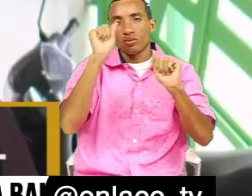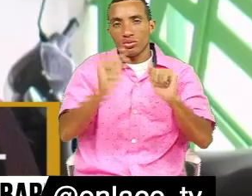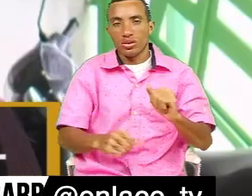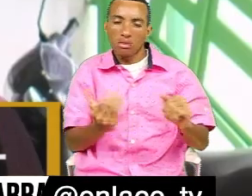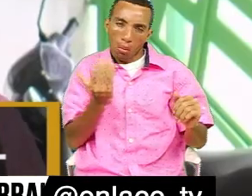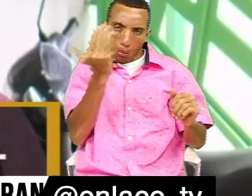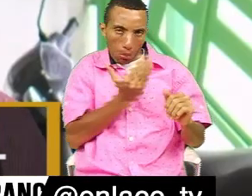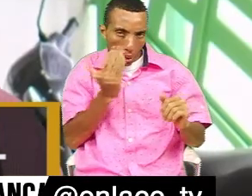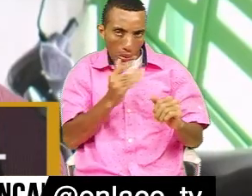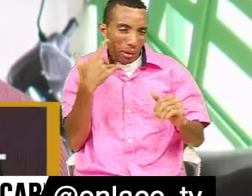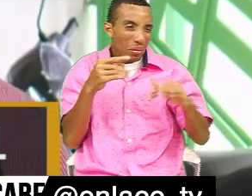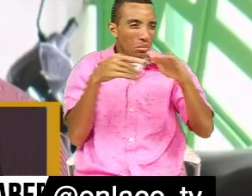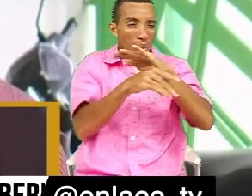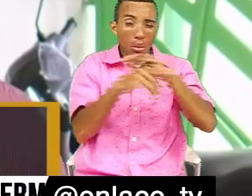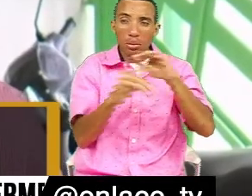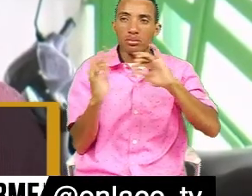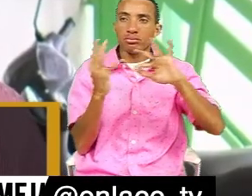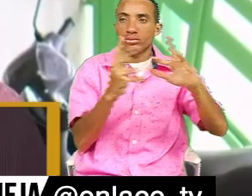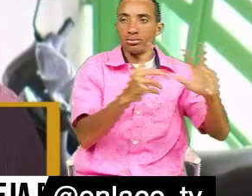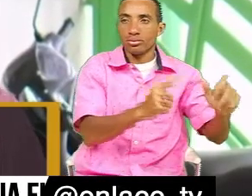simulacro. Por ejemplo, la Unipaz, que